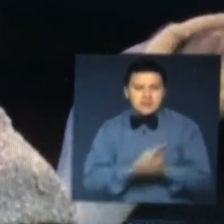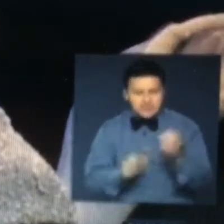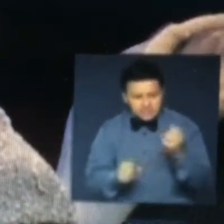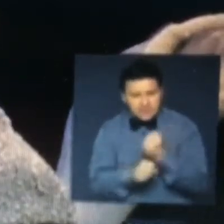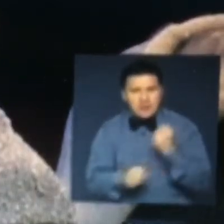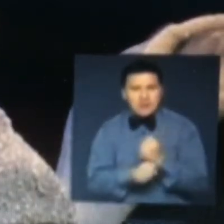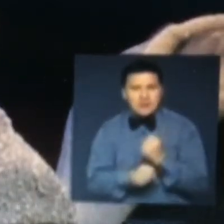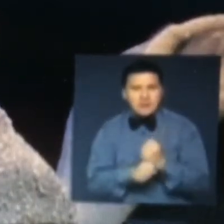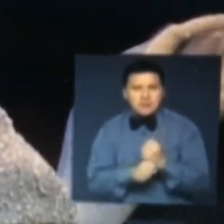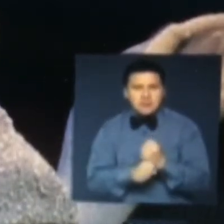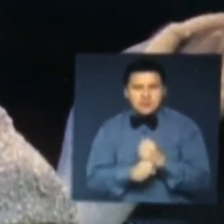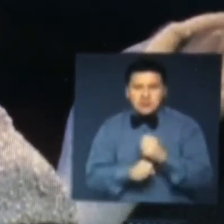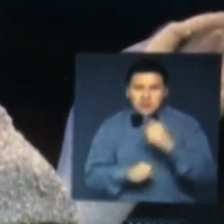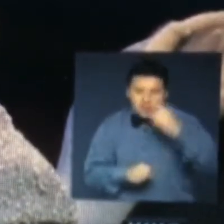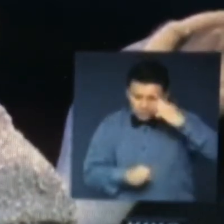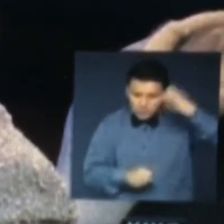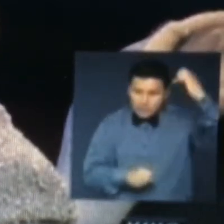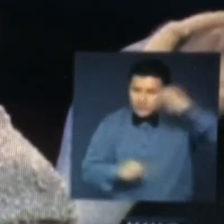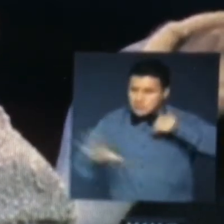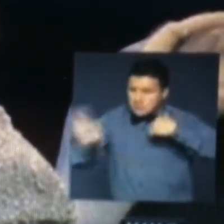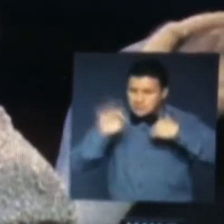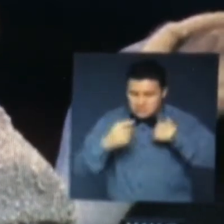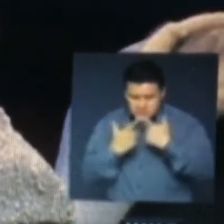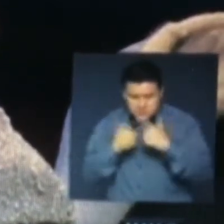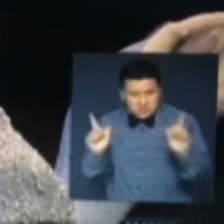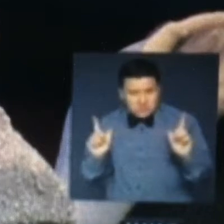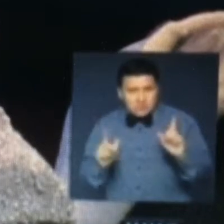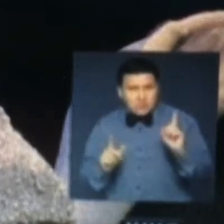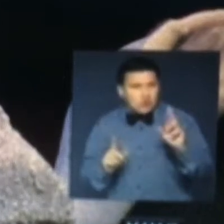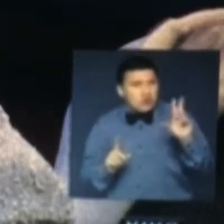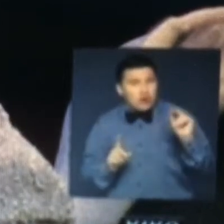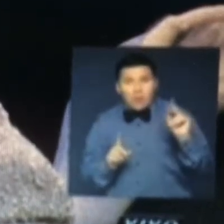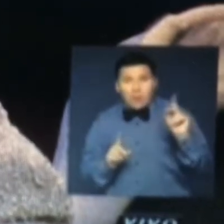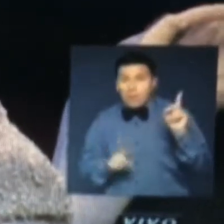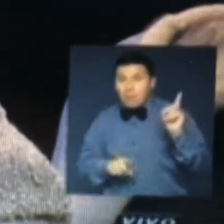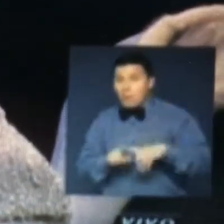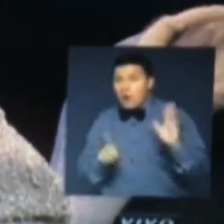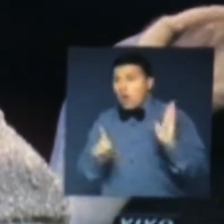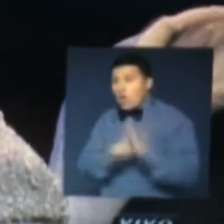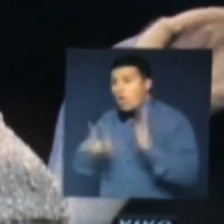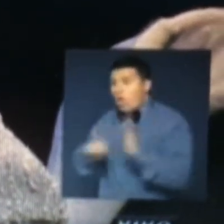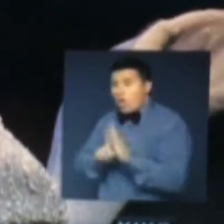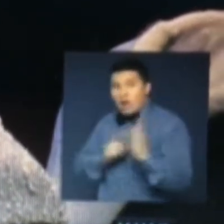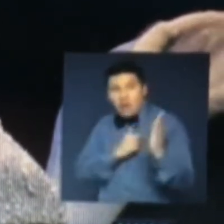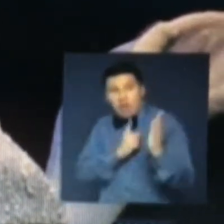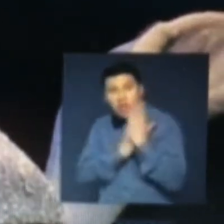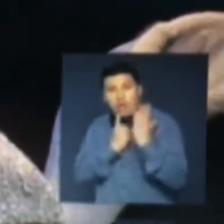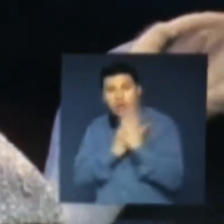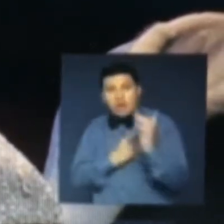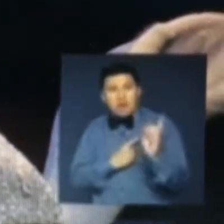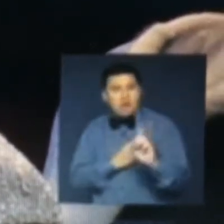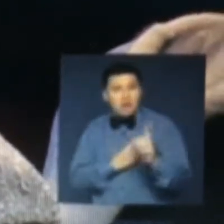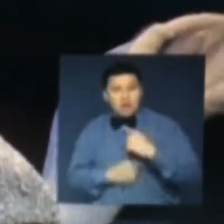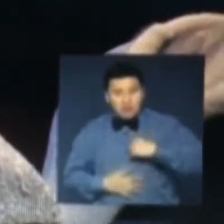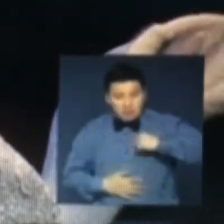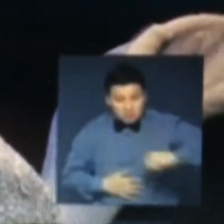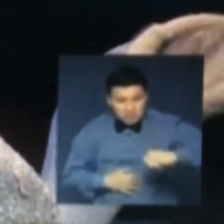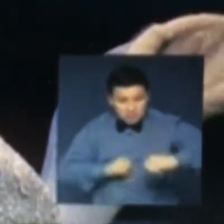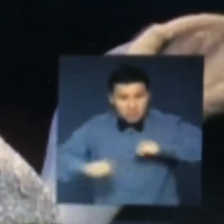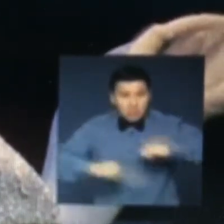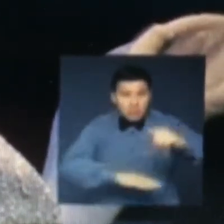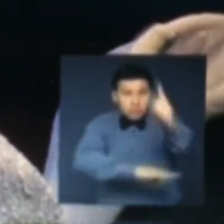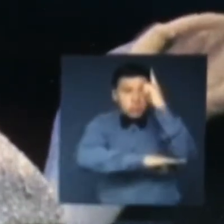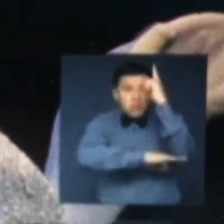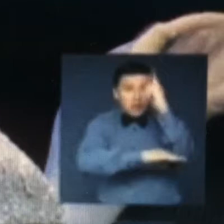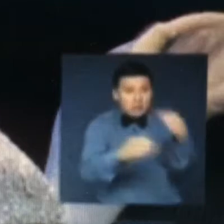trabajo, escoger profesión u oficio y no desplazamiento forzado, y ejercer sus derechos políticos, como